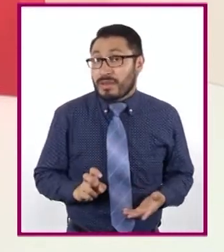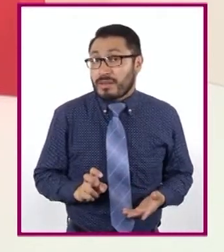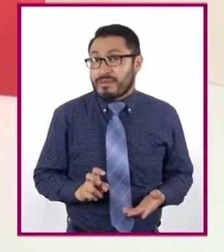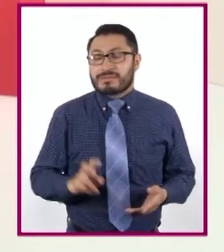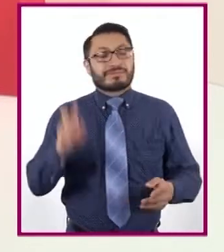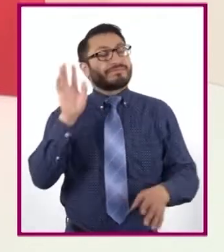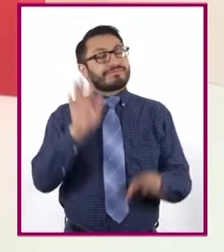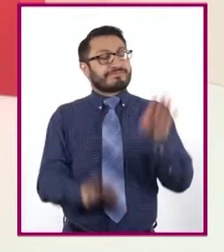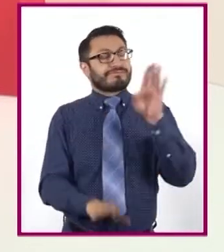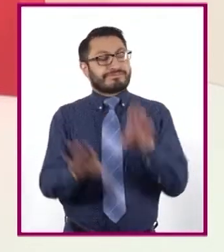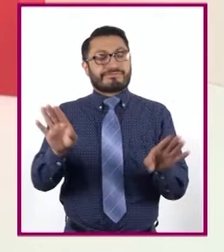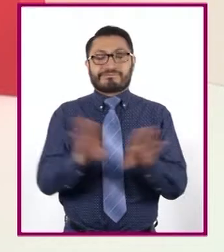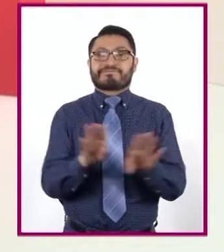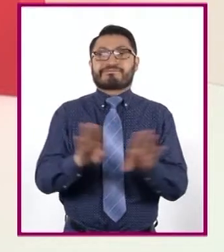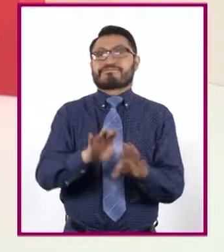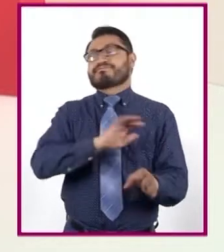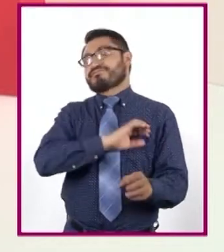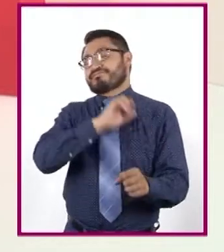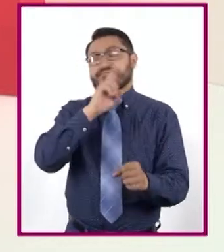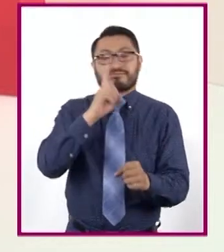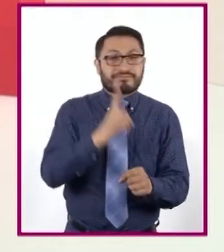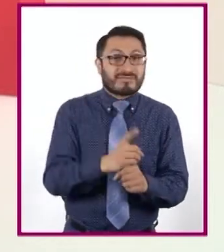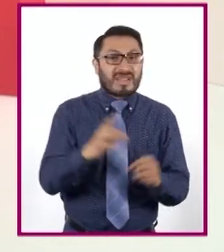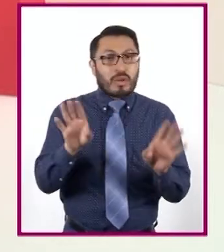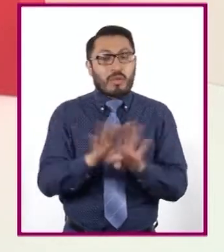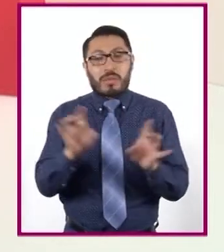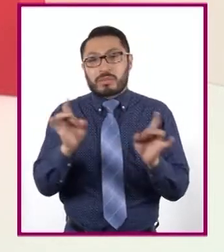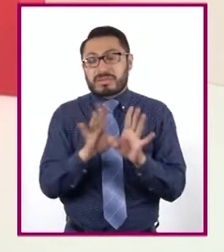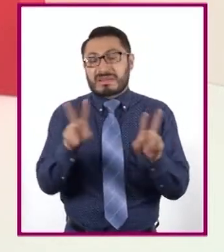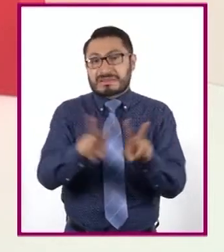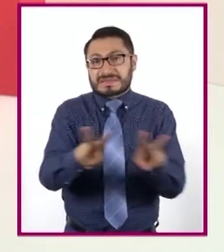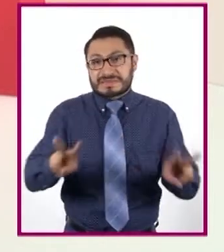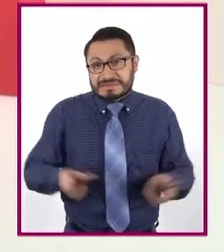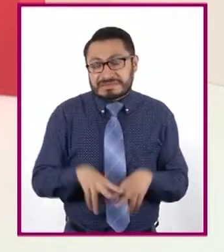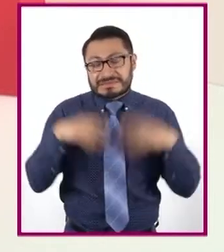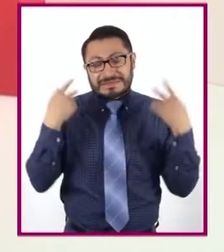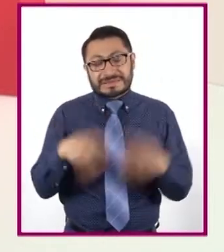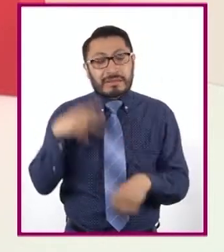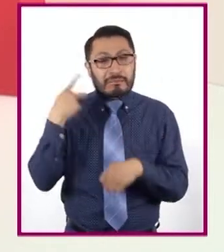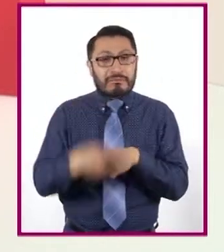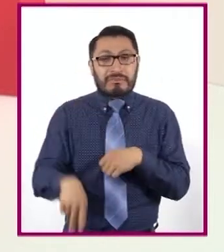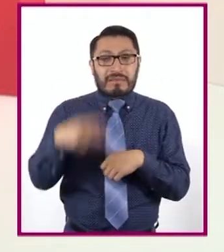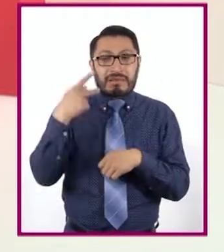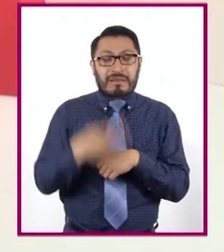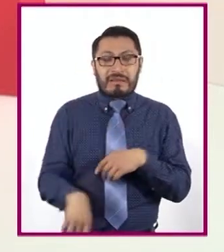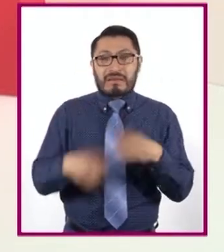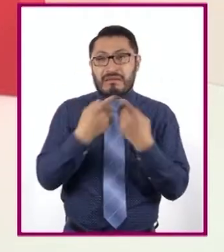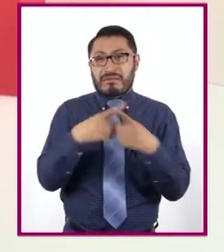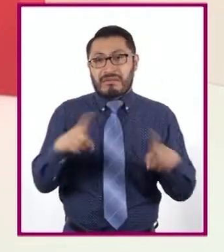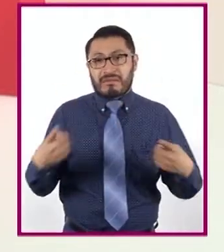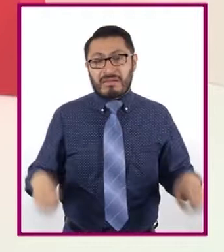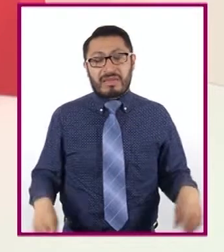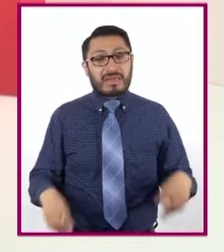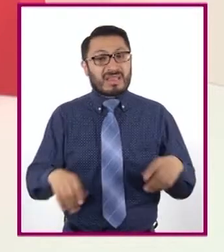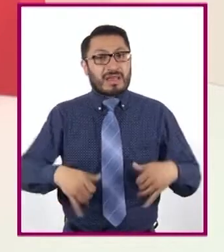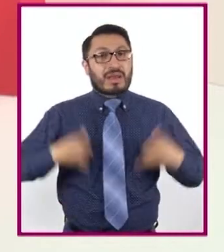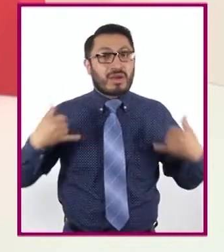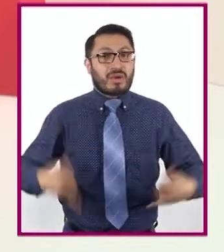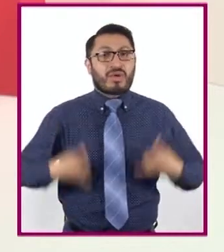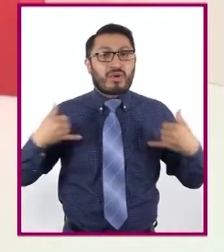ocasiones en que se presentan situaciones de vulnerabilidad que ponen en riesgo el desarrollo integral de las y los